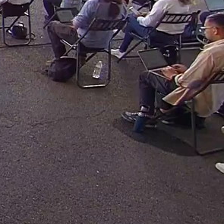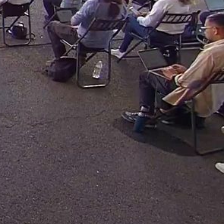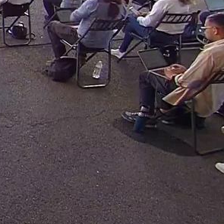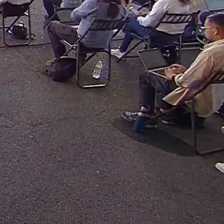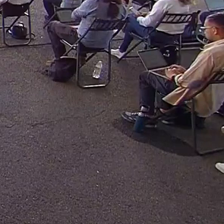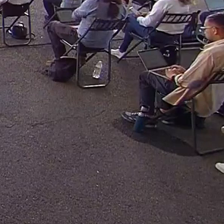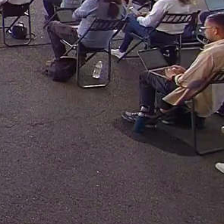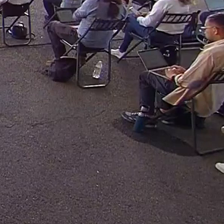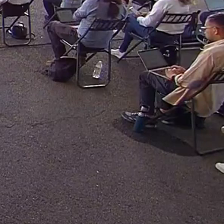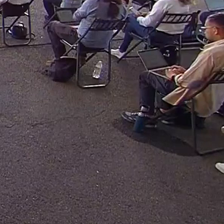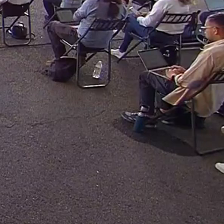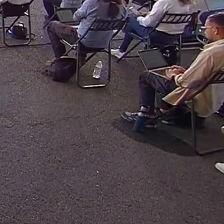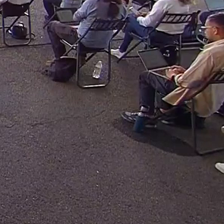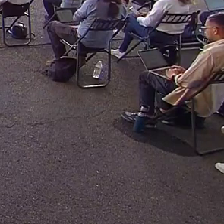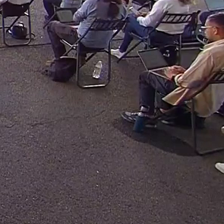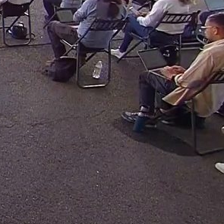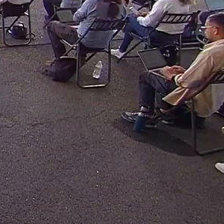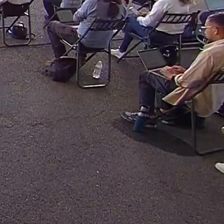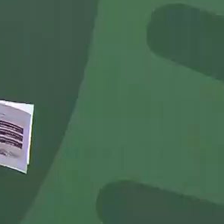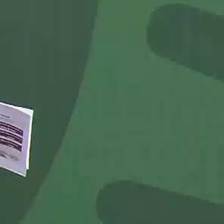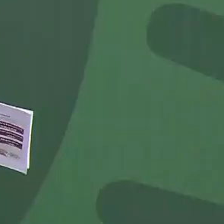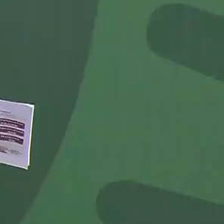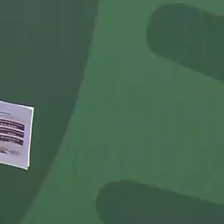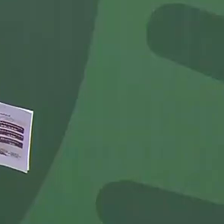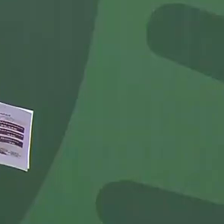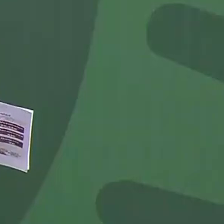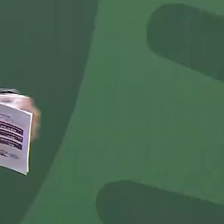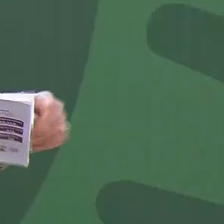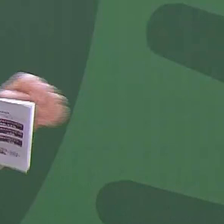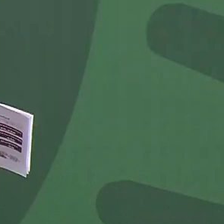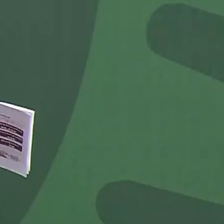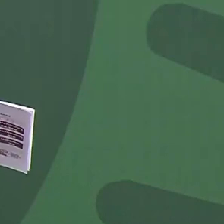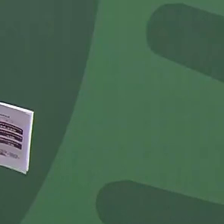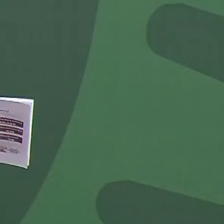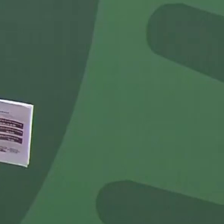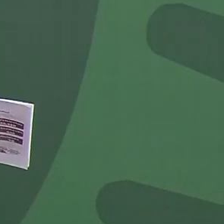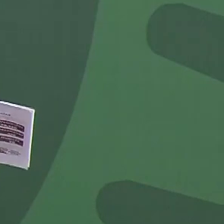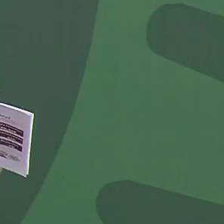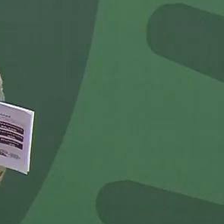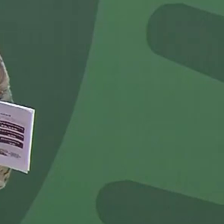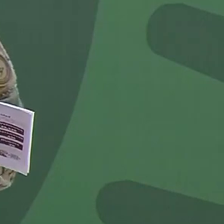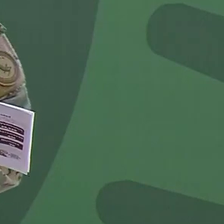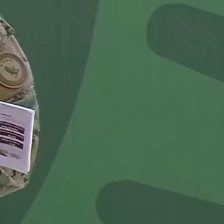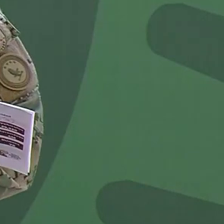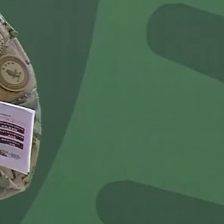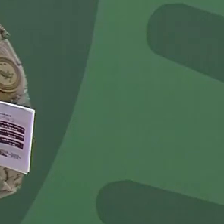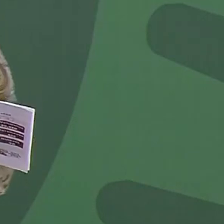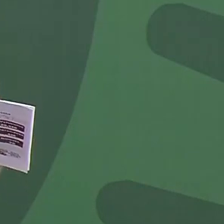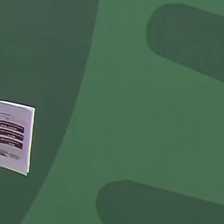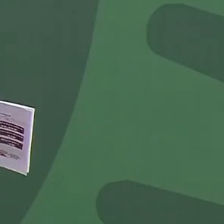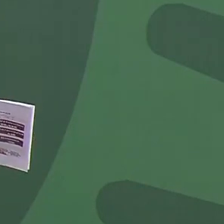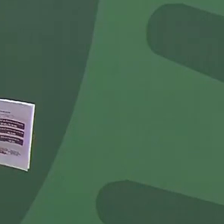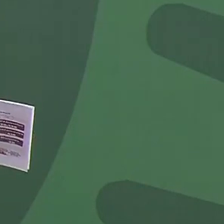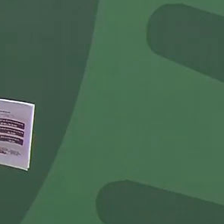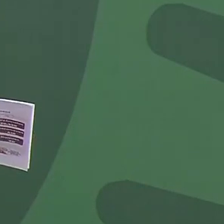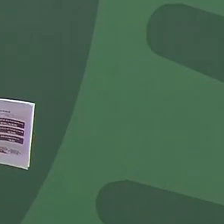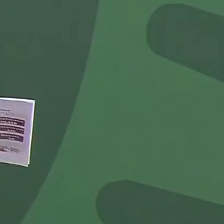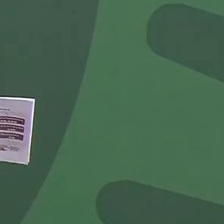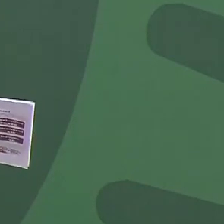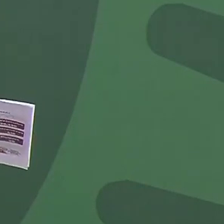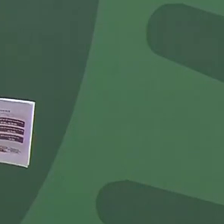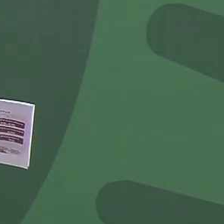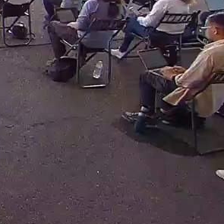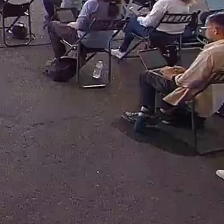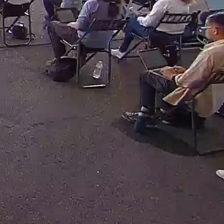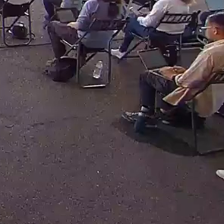traslados 11 con 18 internos y elementos empleados 954. En lo que se refiere a apoyos de seguridad que